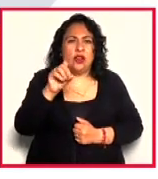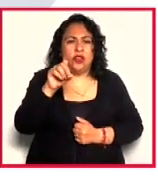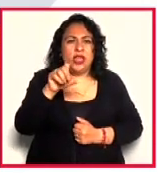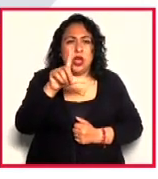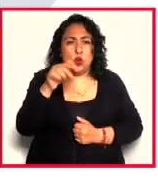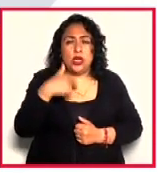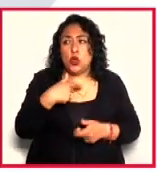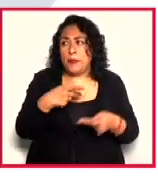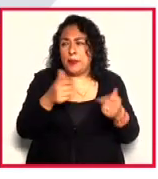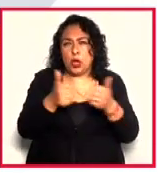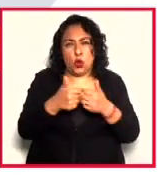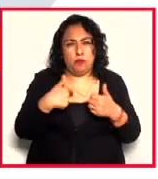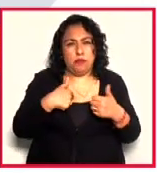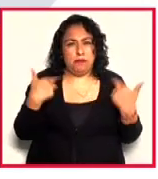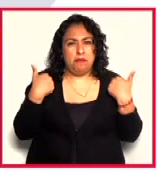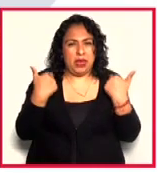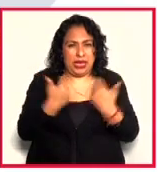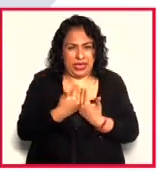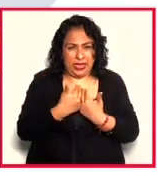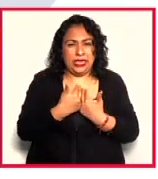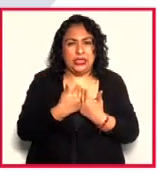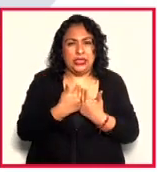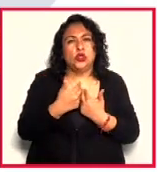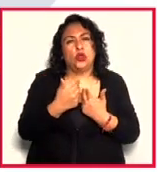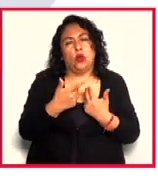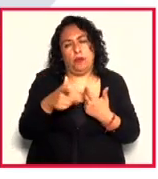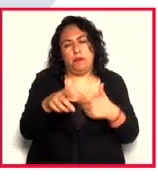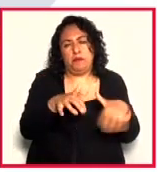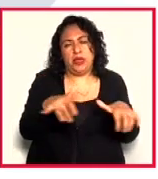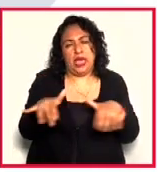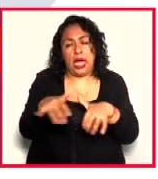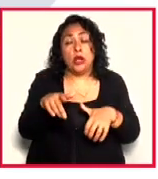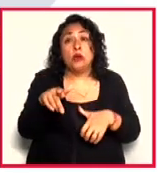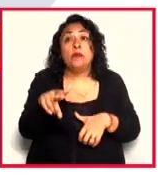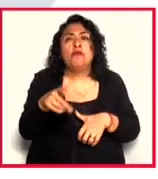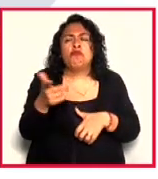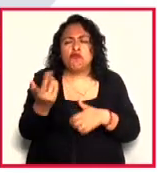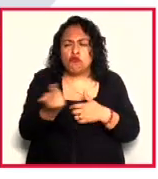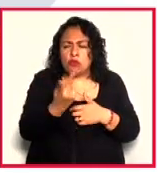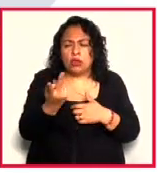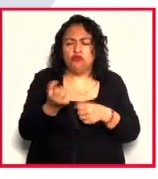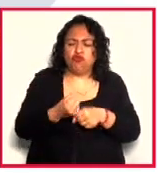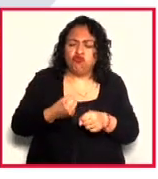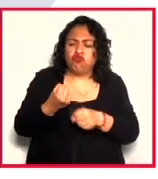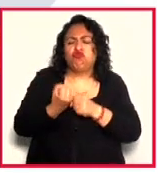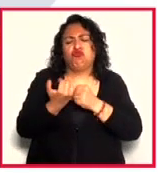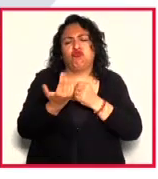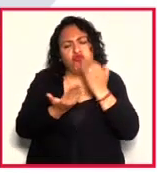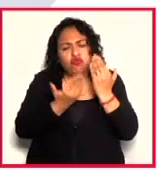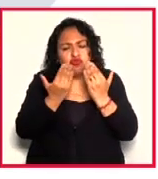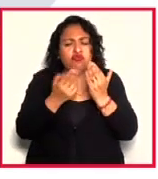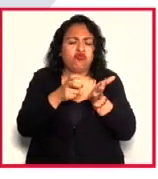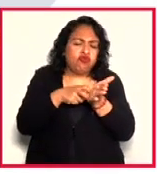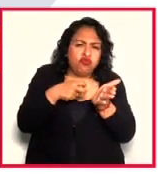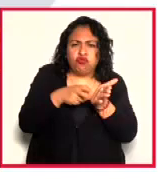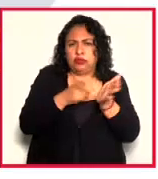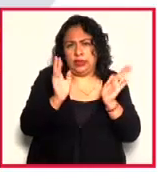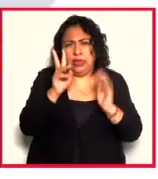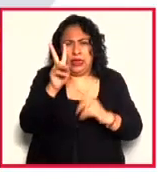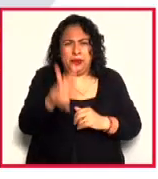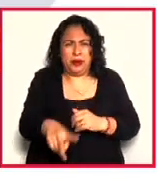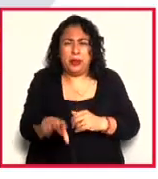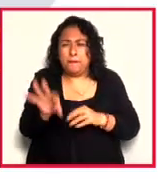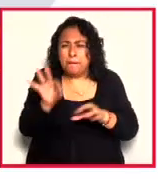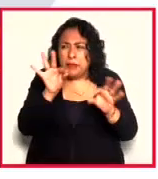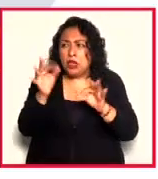mi maestro, Joel Juanqui, que es maestro de piano. Hemos estado estudiando, pidiendo detalles. Pues normalmente las piezas las seleccionamos